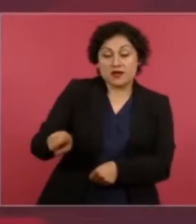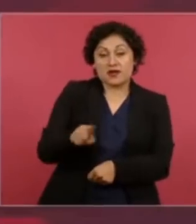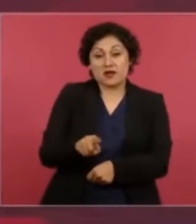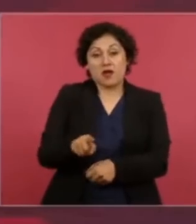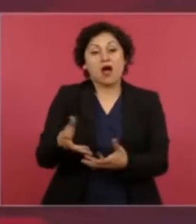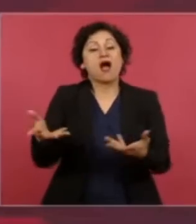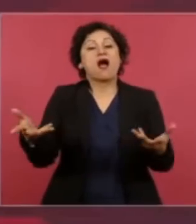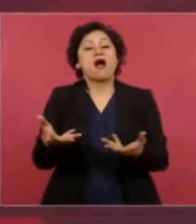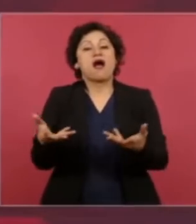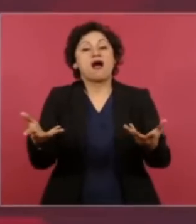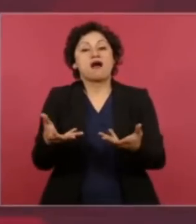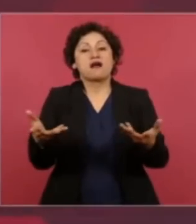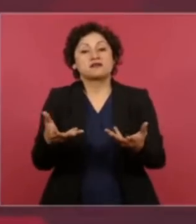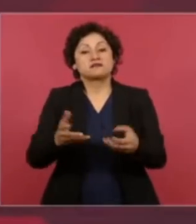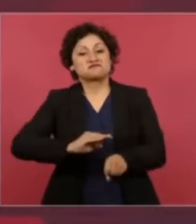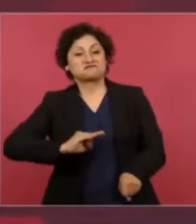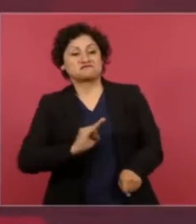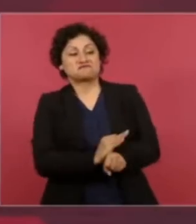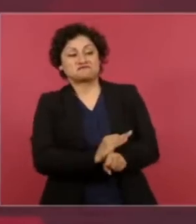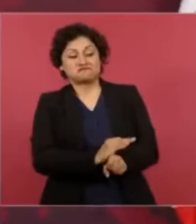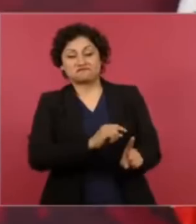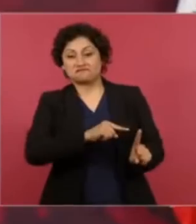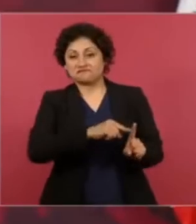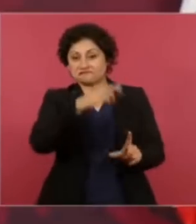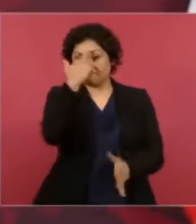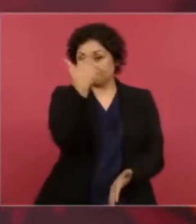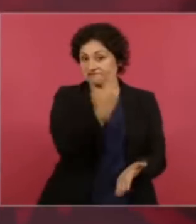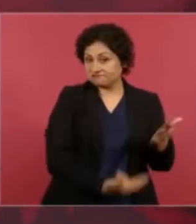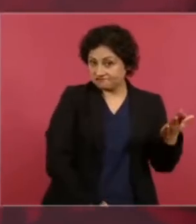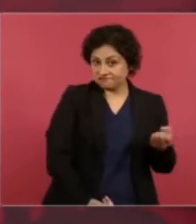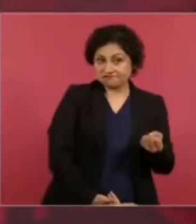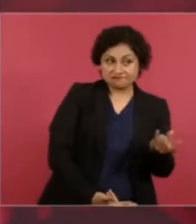a delincuentes, se deja en libertad